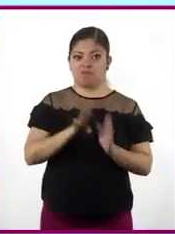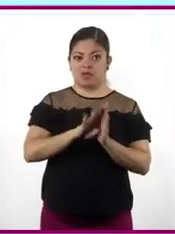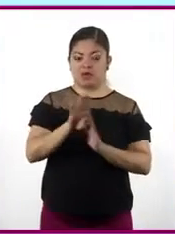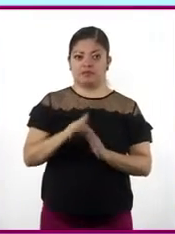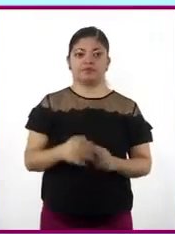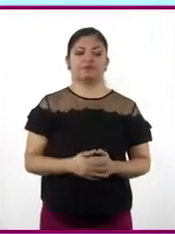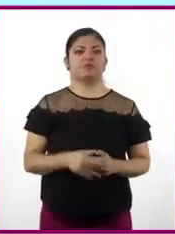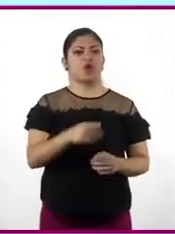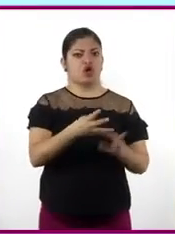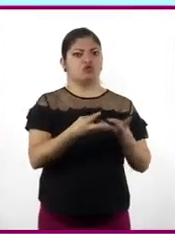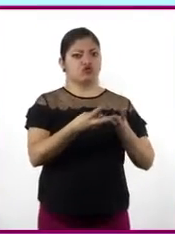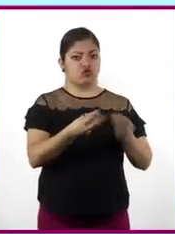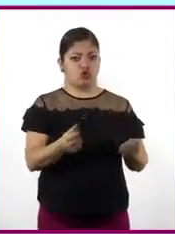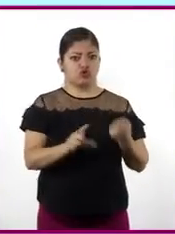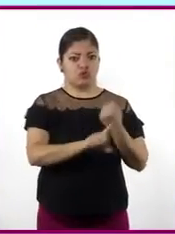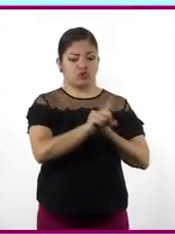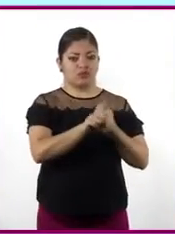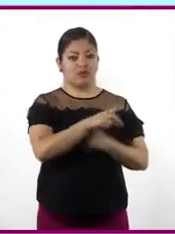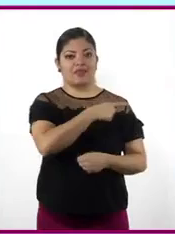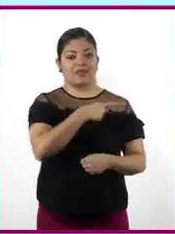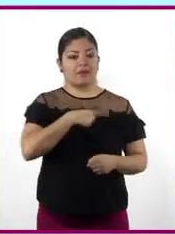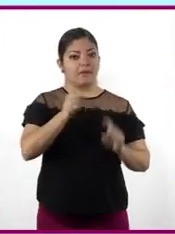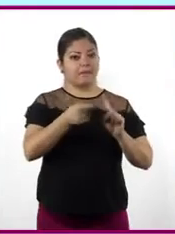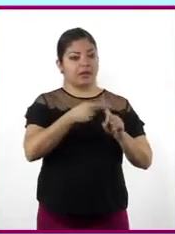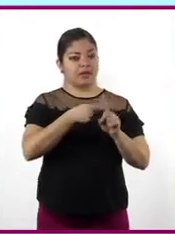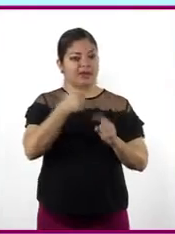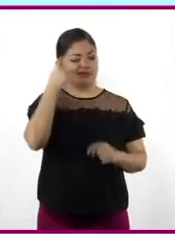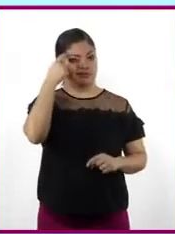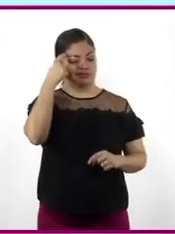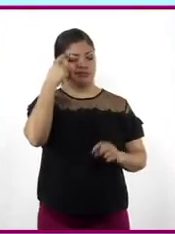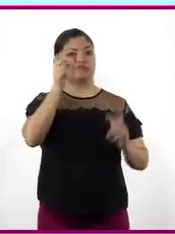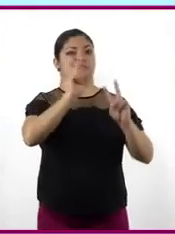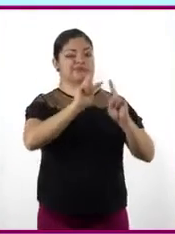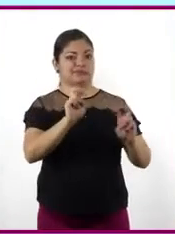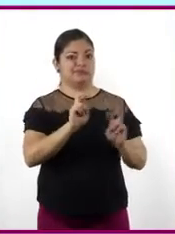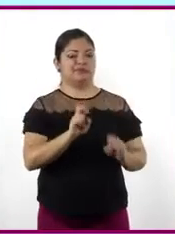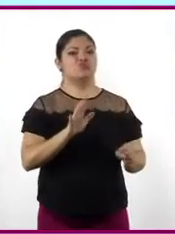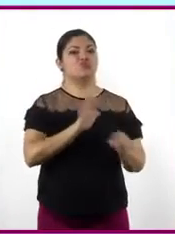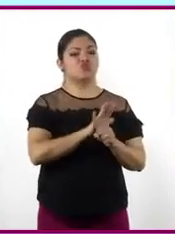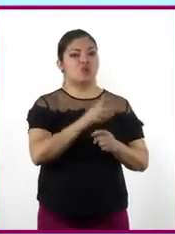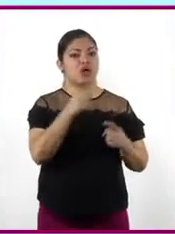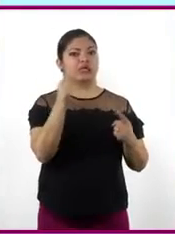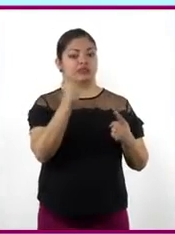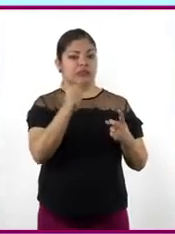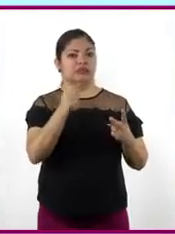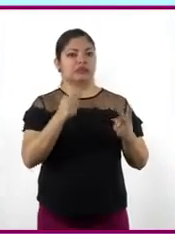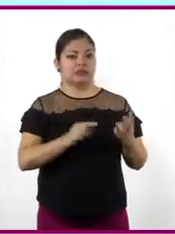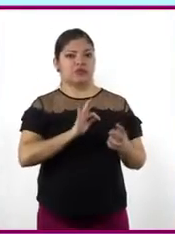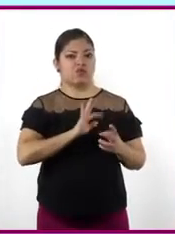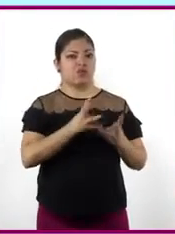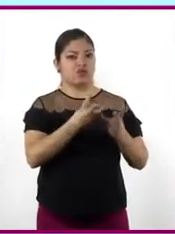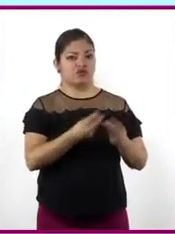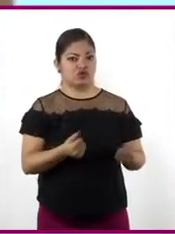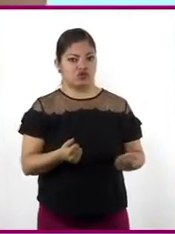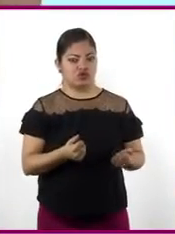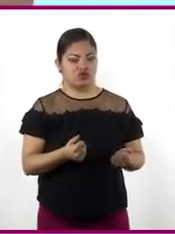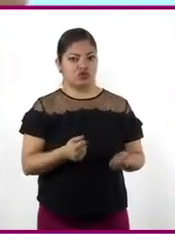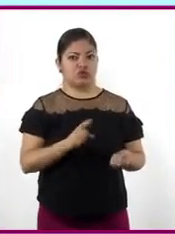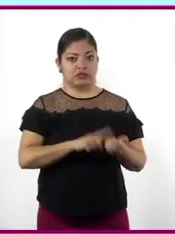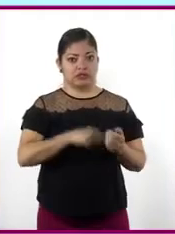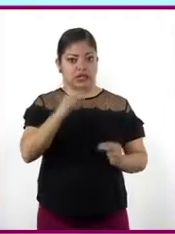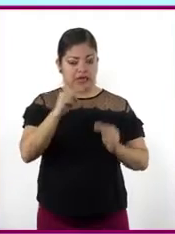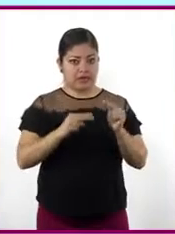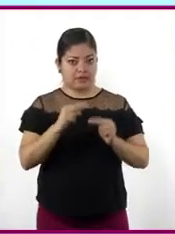un problema hay que analizarlo y buscar alternativas desde diferentes perspectivas y